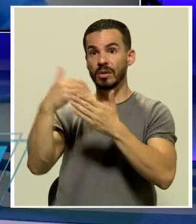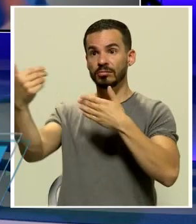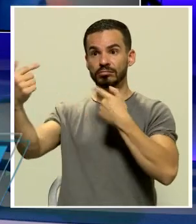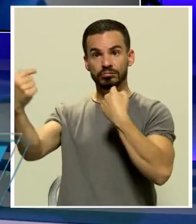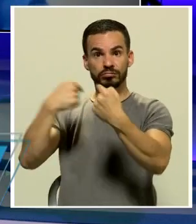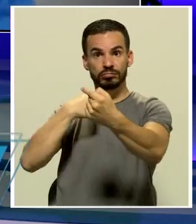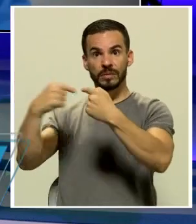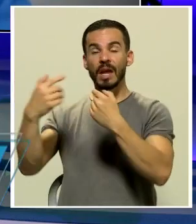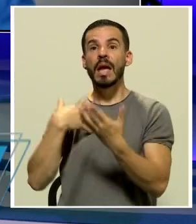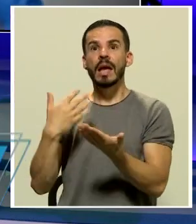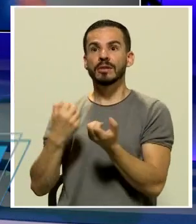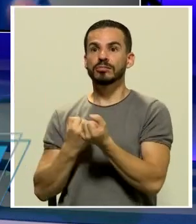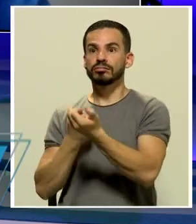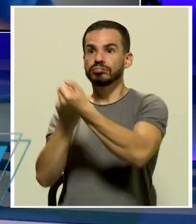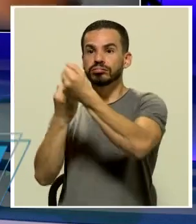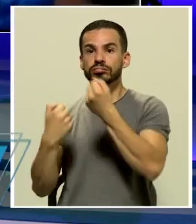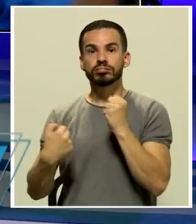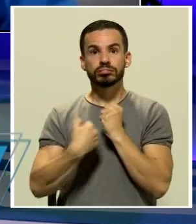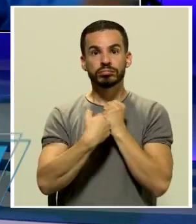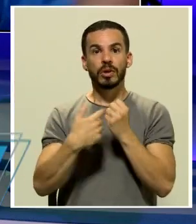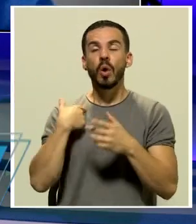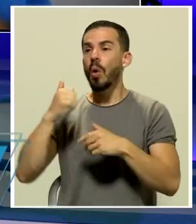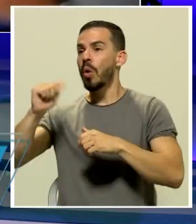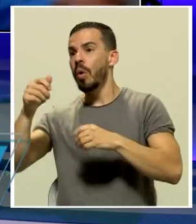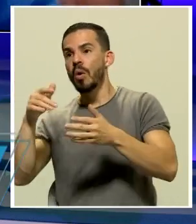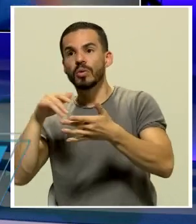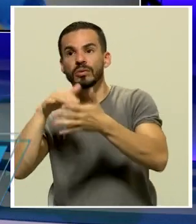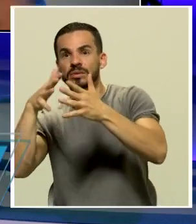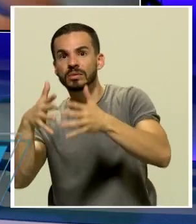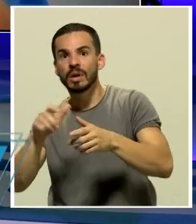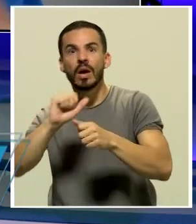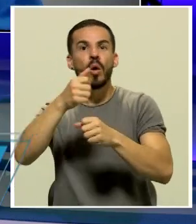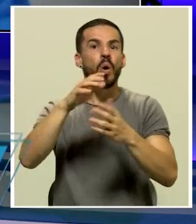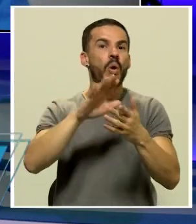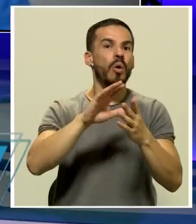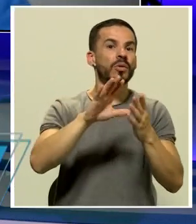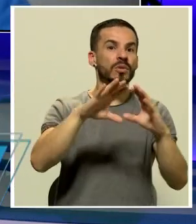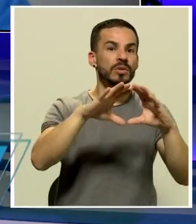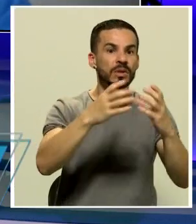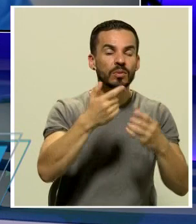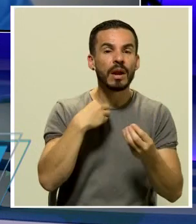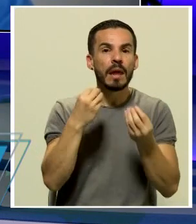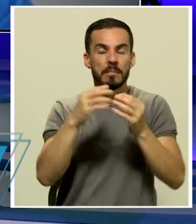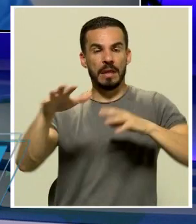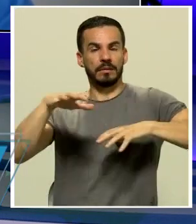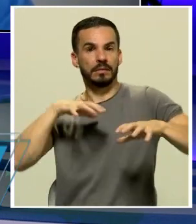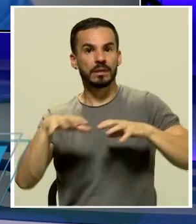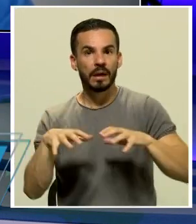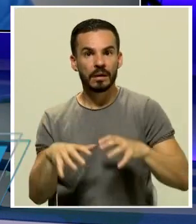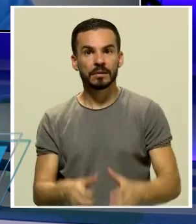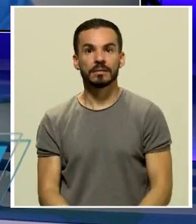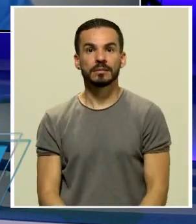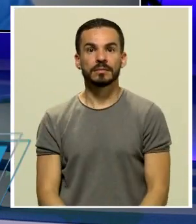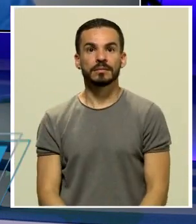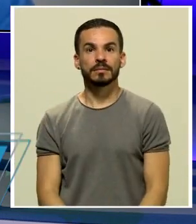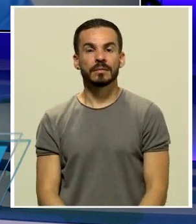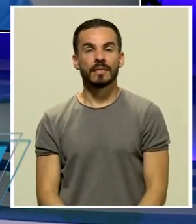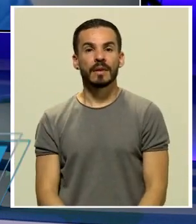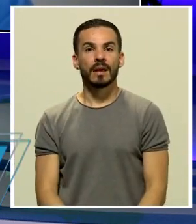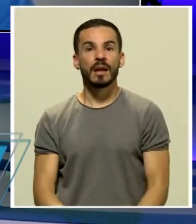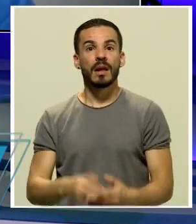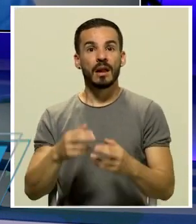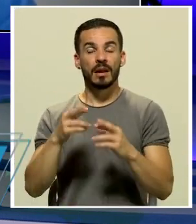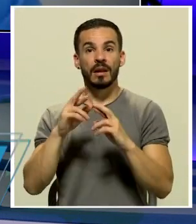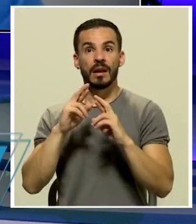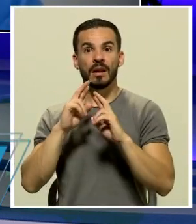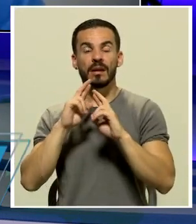es colaboración con otros alumnos, con otras escuelas, es muchísimo más interactivo. La